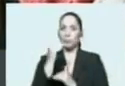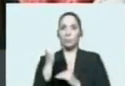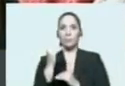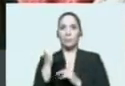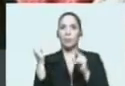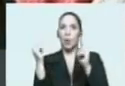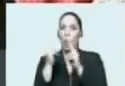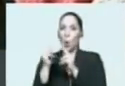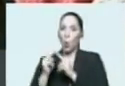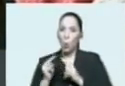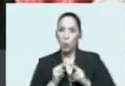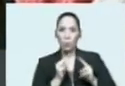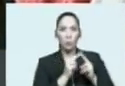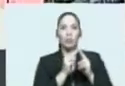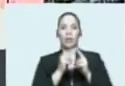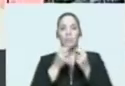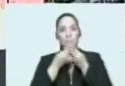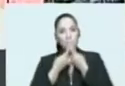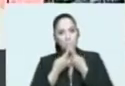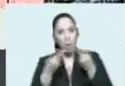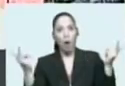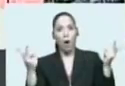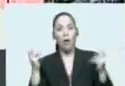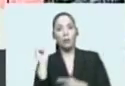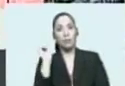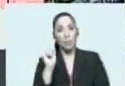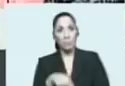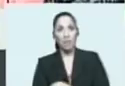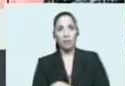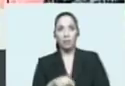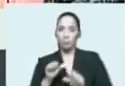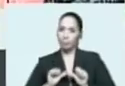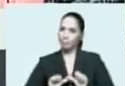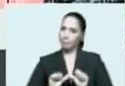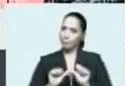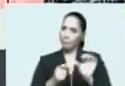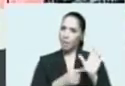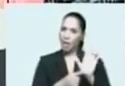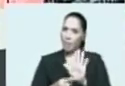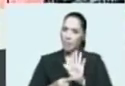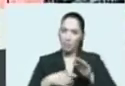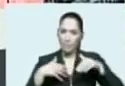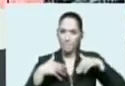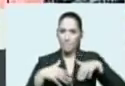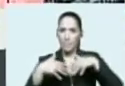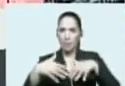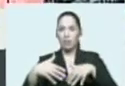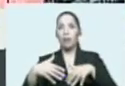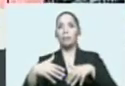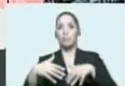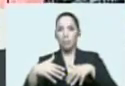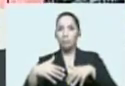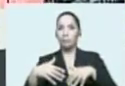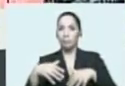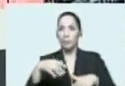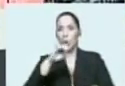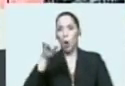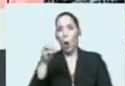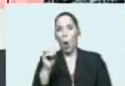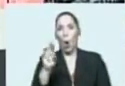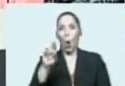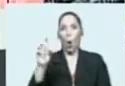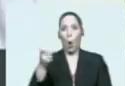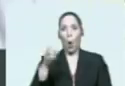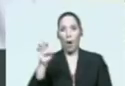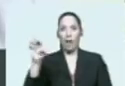conocer la tarea de difundir pero sobre todo la tarea de seguir el ejemplo militante de jorge rodríguez la